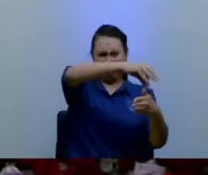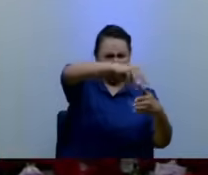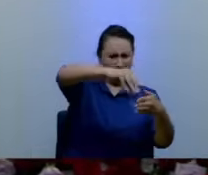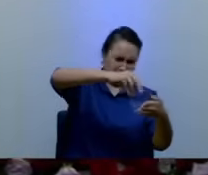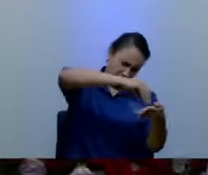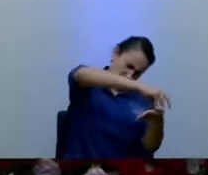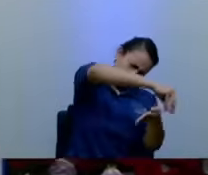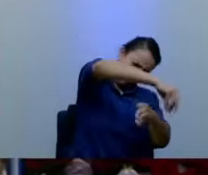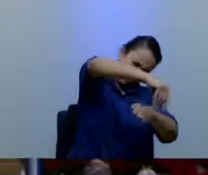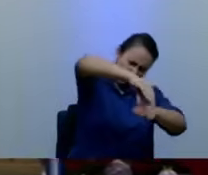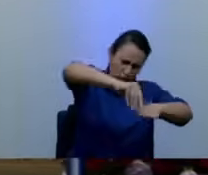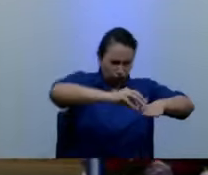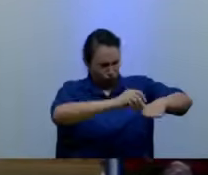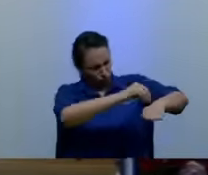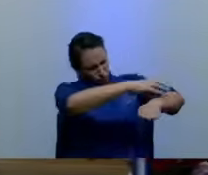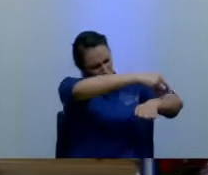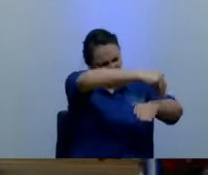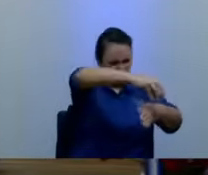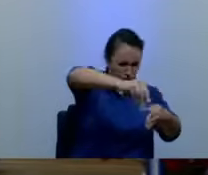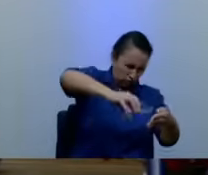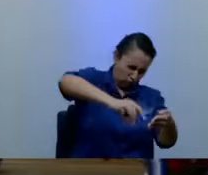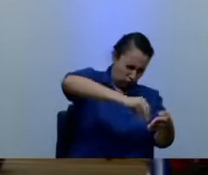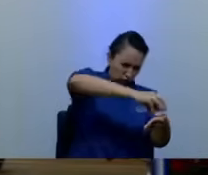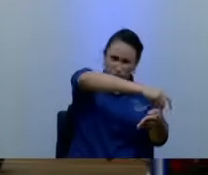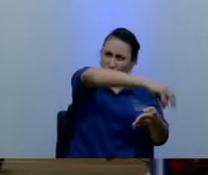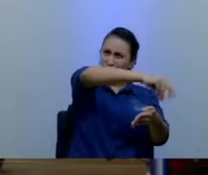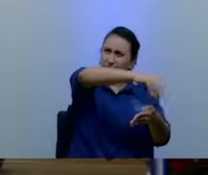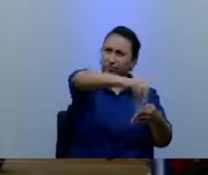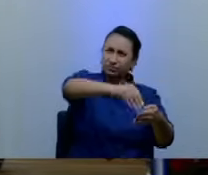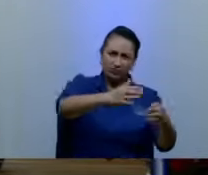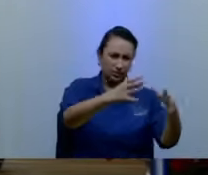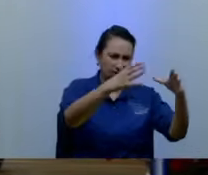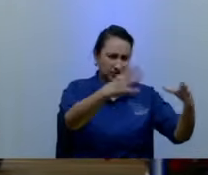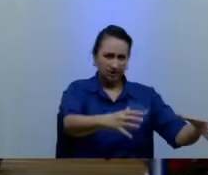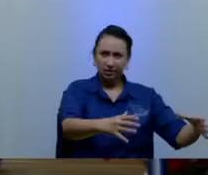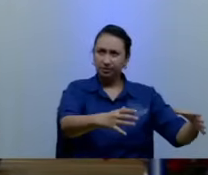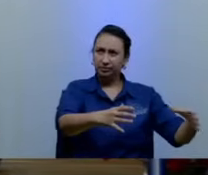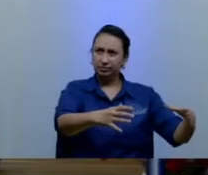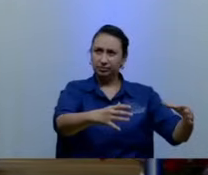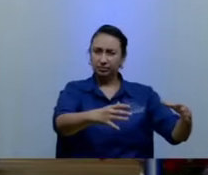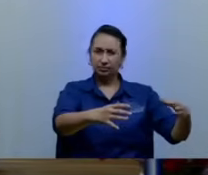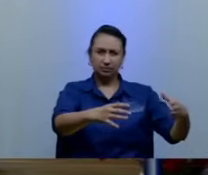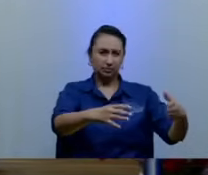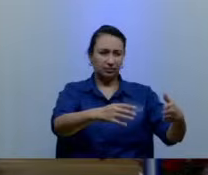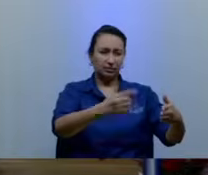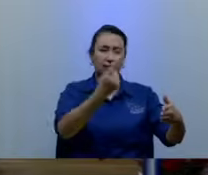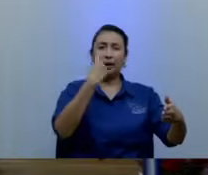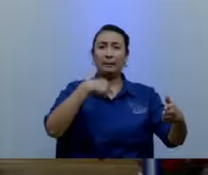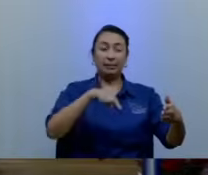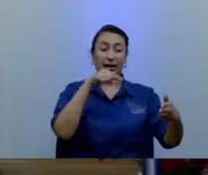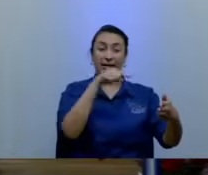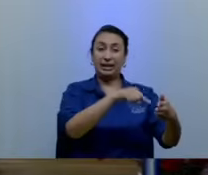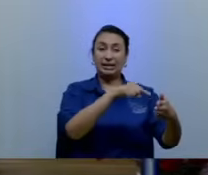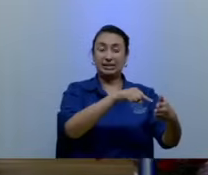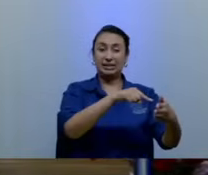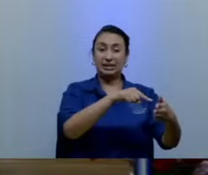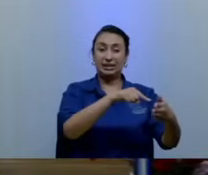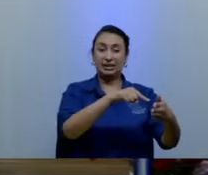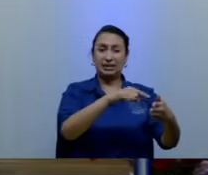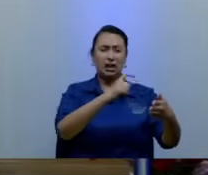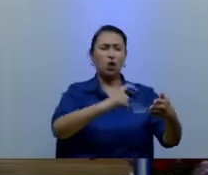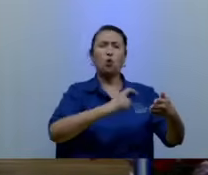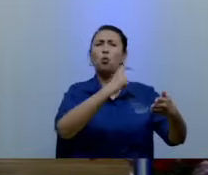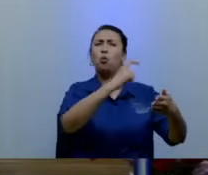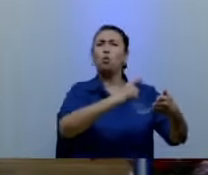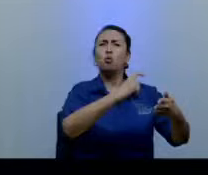O sea, deje el bacalao una semana así al sol. A ver qué tal le va.